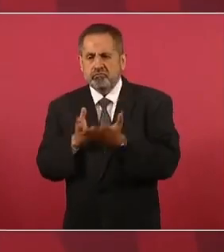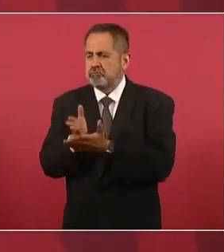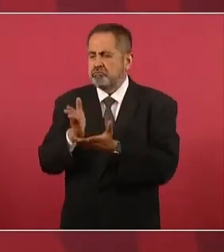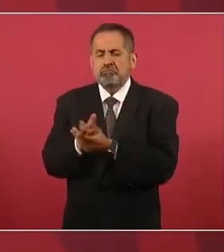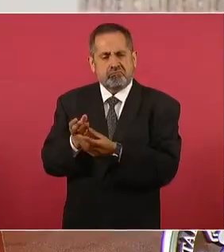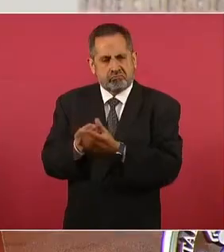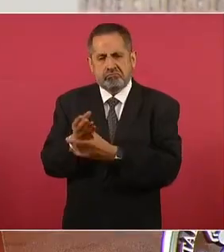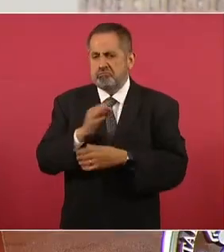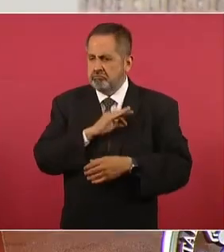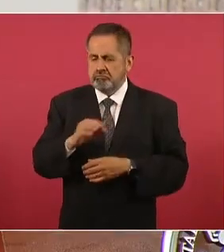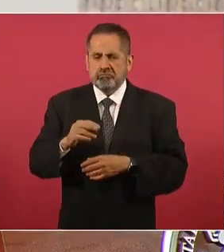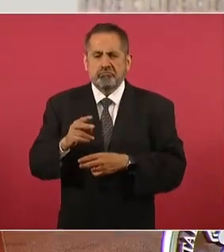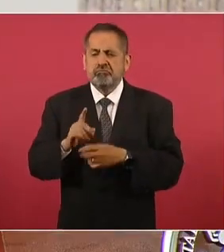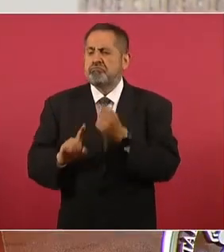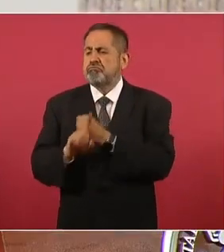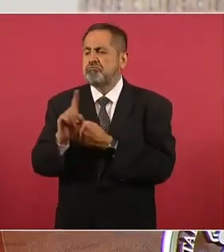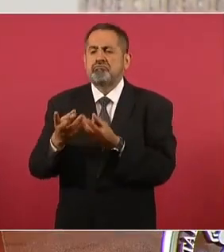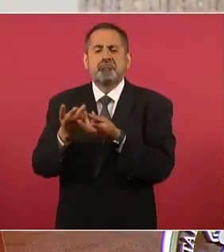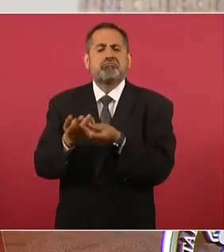al